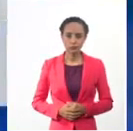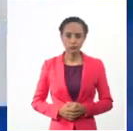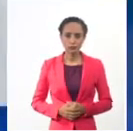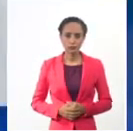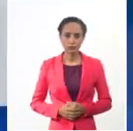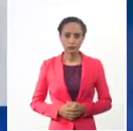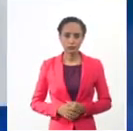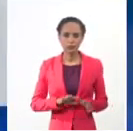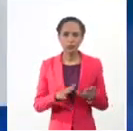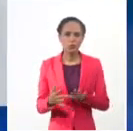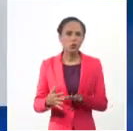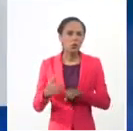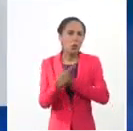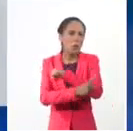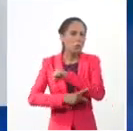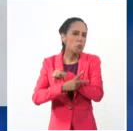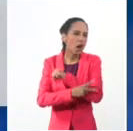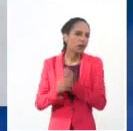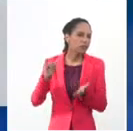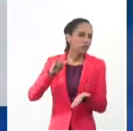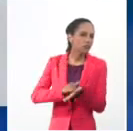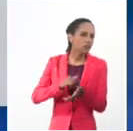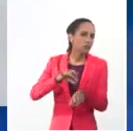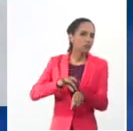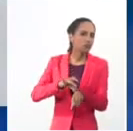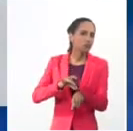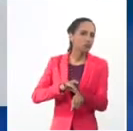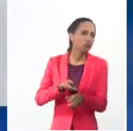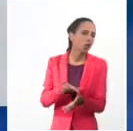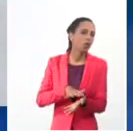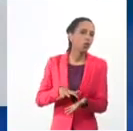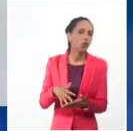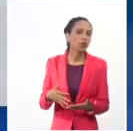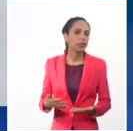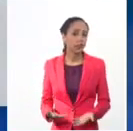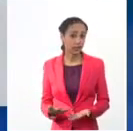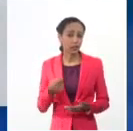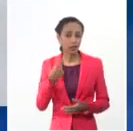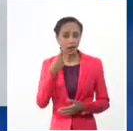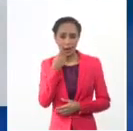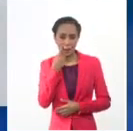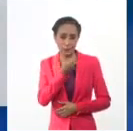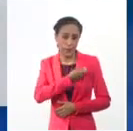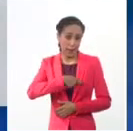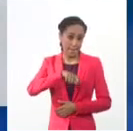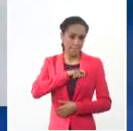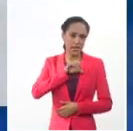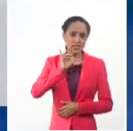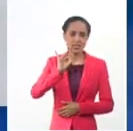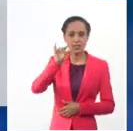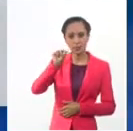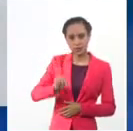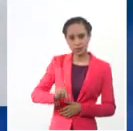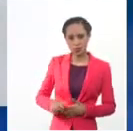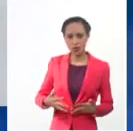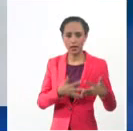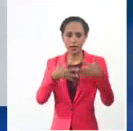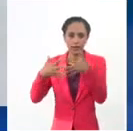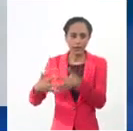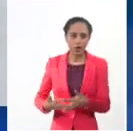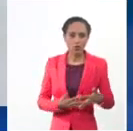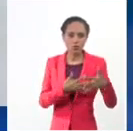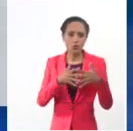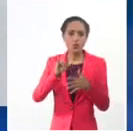semana 48, que tuvimos 27 casos, son España 7, Estados Unidos